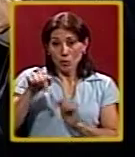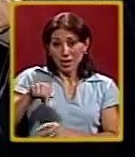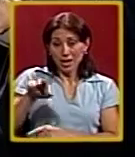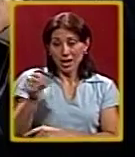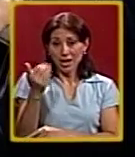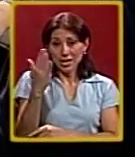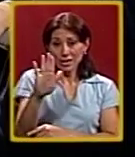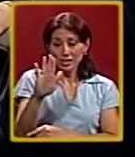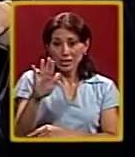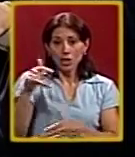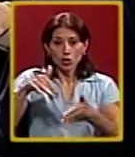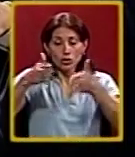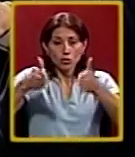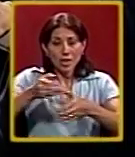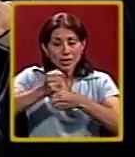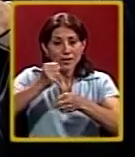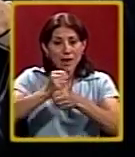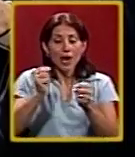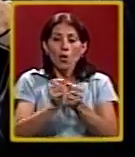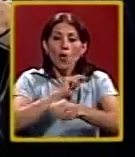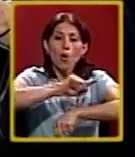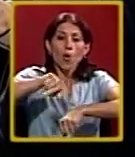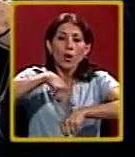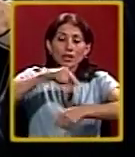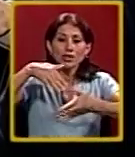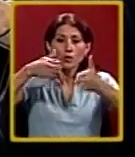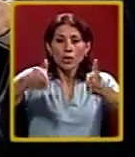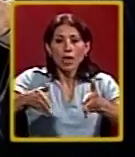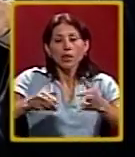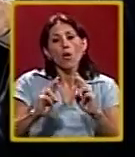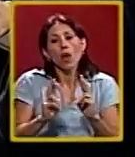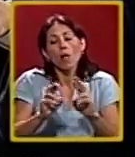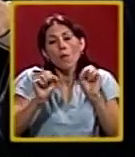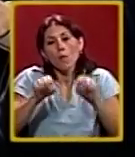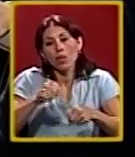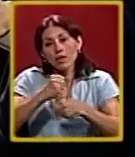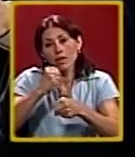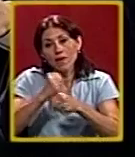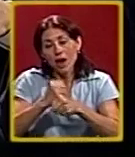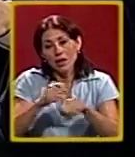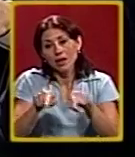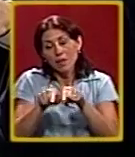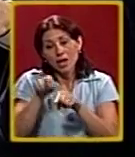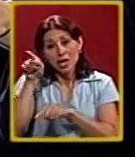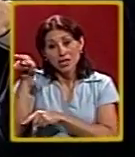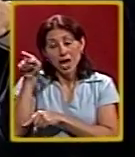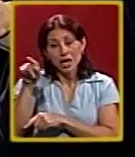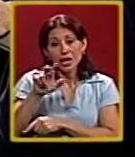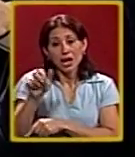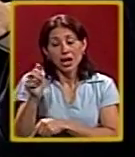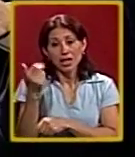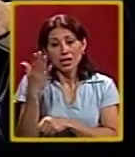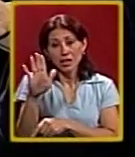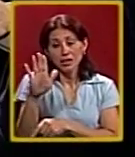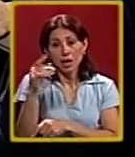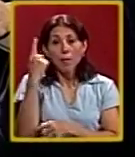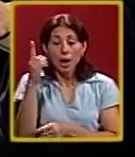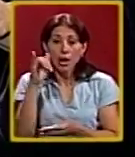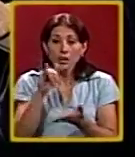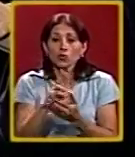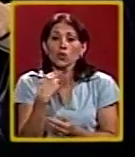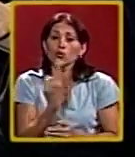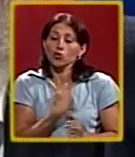estudiantes, puedan también trabajar allá en el canal estatal. Para eso estamos y para eso somos instituciones públicas,